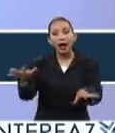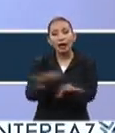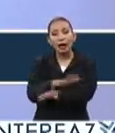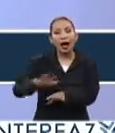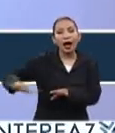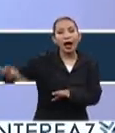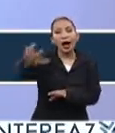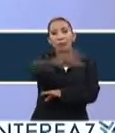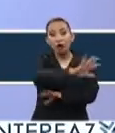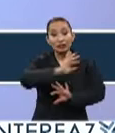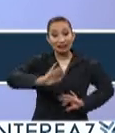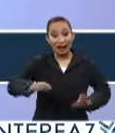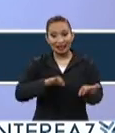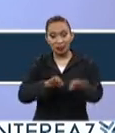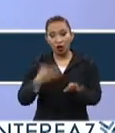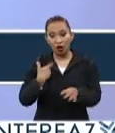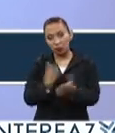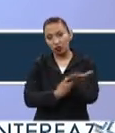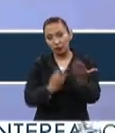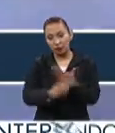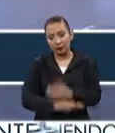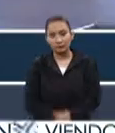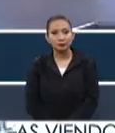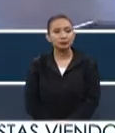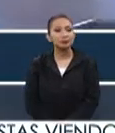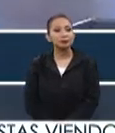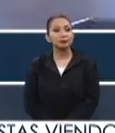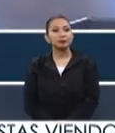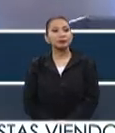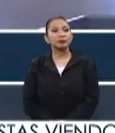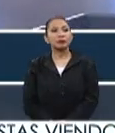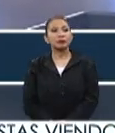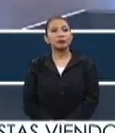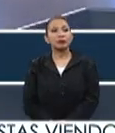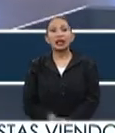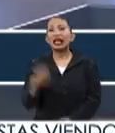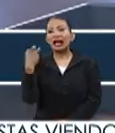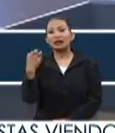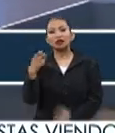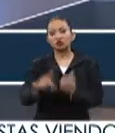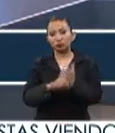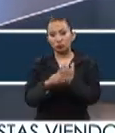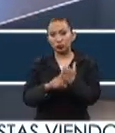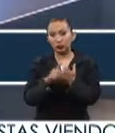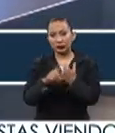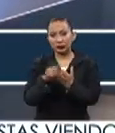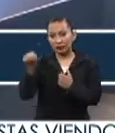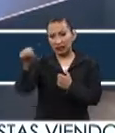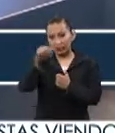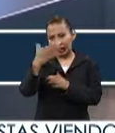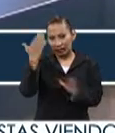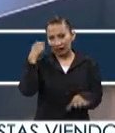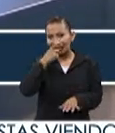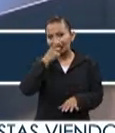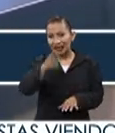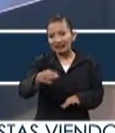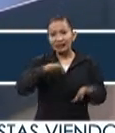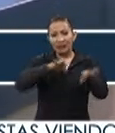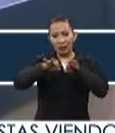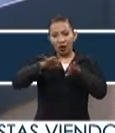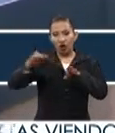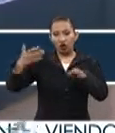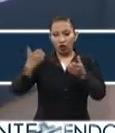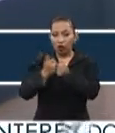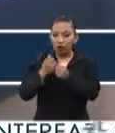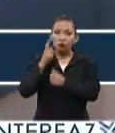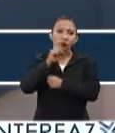cambio una vez que trabajan con nuestro programa. Este tipo de problemas, hace rato hablabas del trabajo que hacen